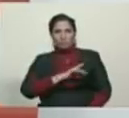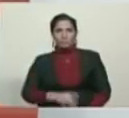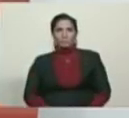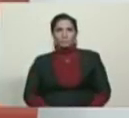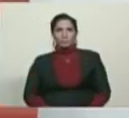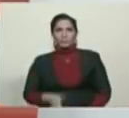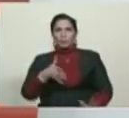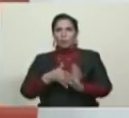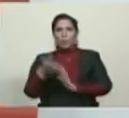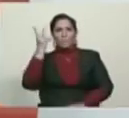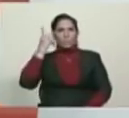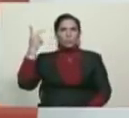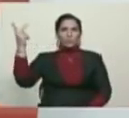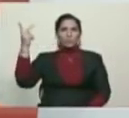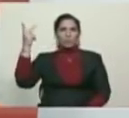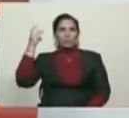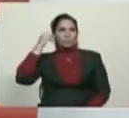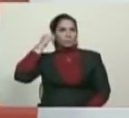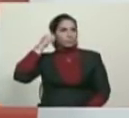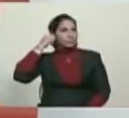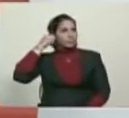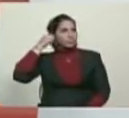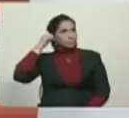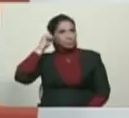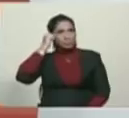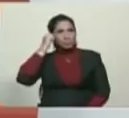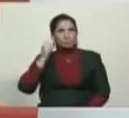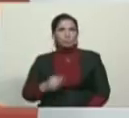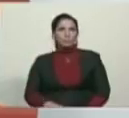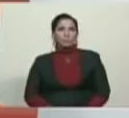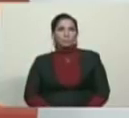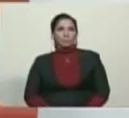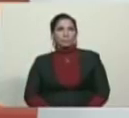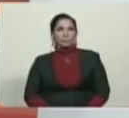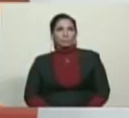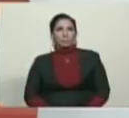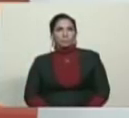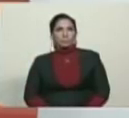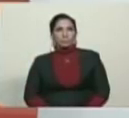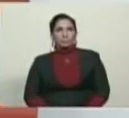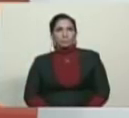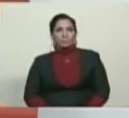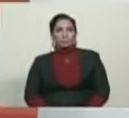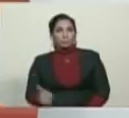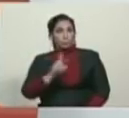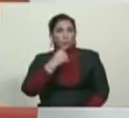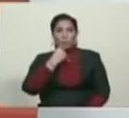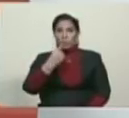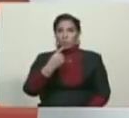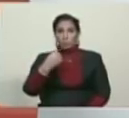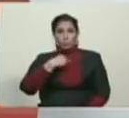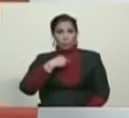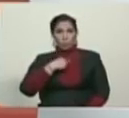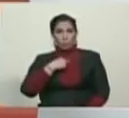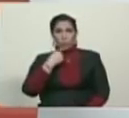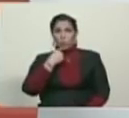los profesionales que estaban en... Esto no lo digo yo, esto lo sacó el Nacional.